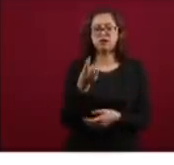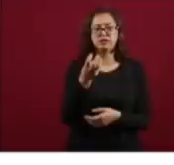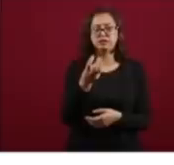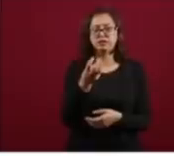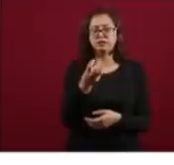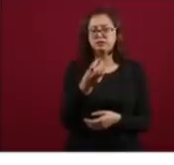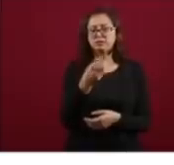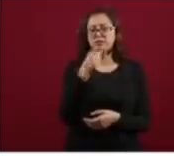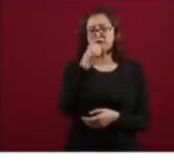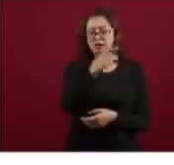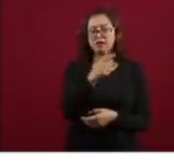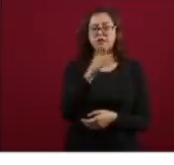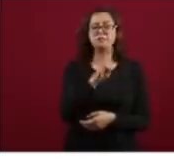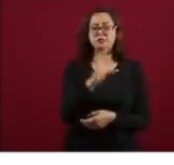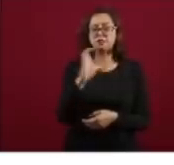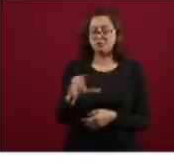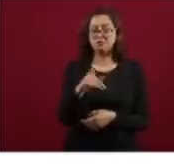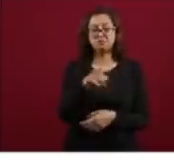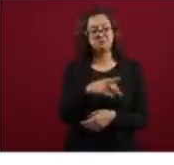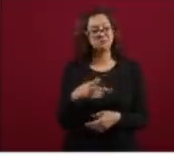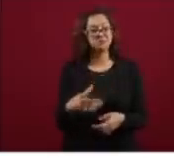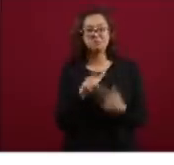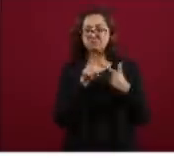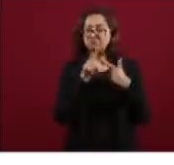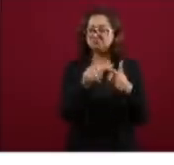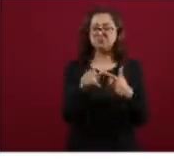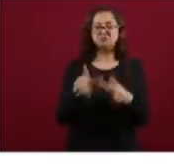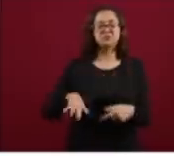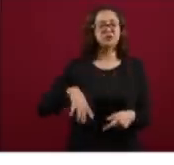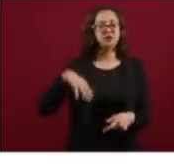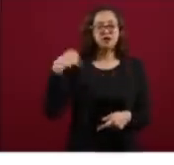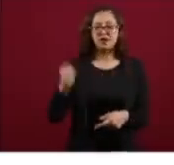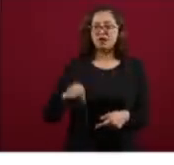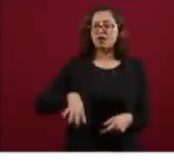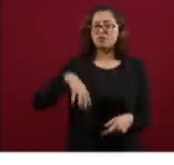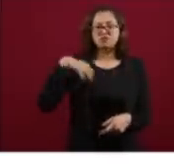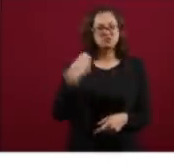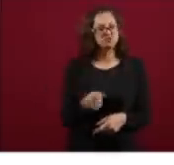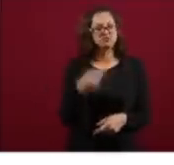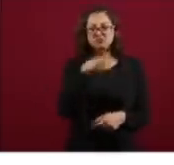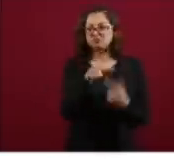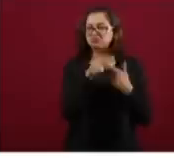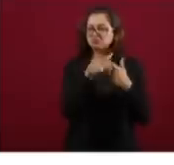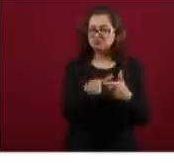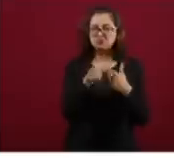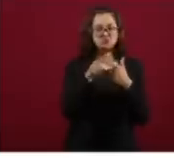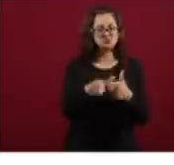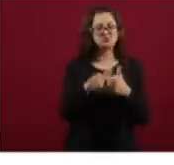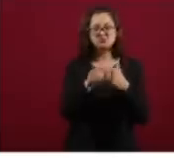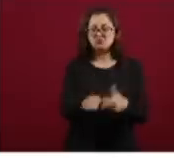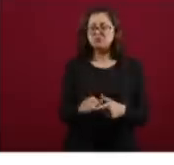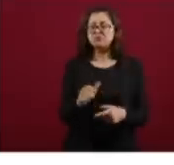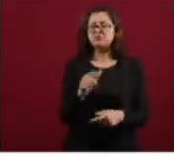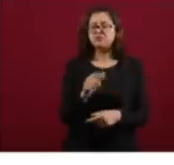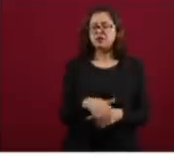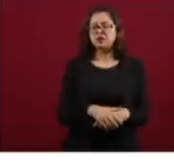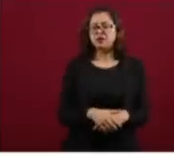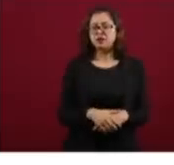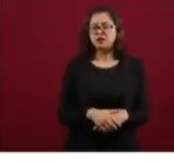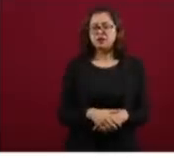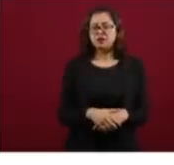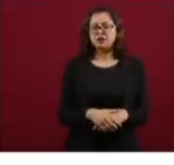de baja california sur vuelve a brillar en esta semana no para bien el sgs